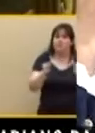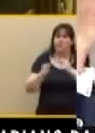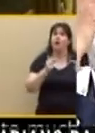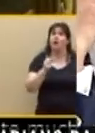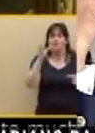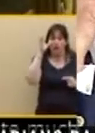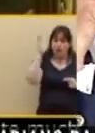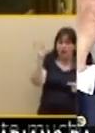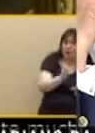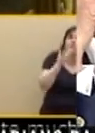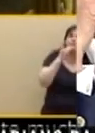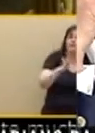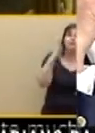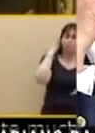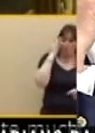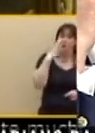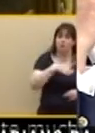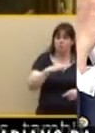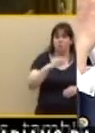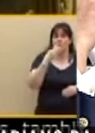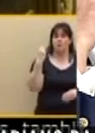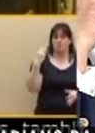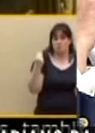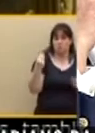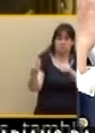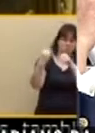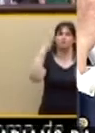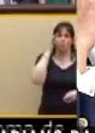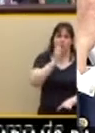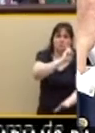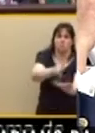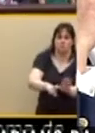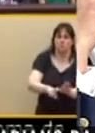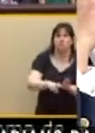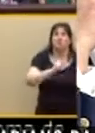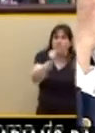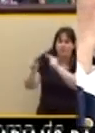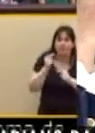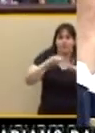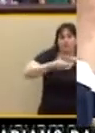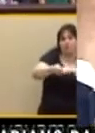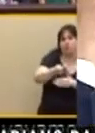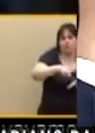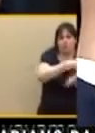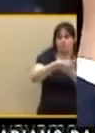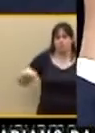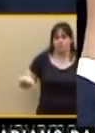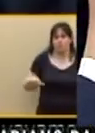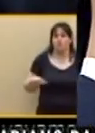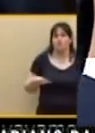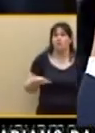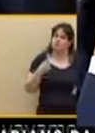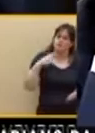partido de la corrupción españa necesita la regeneración política y eso es ese partido político en concreto